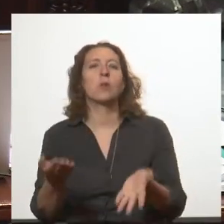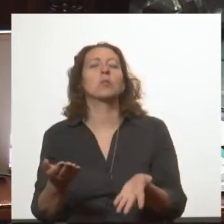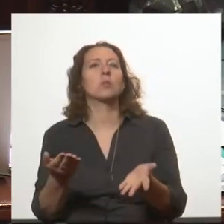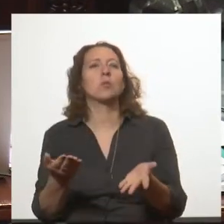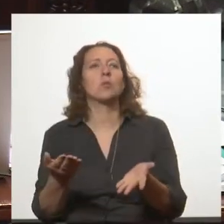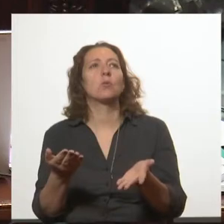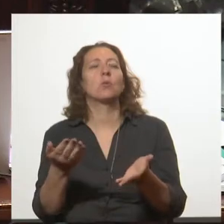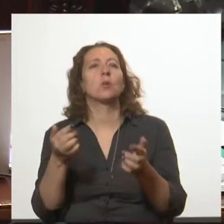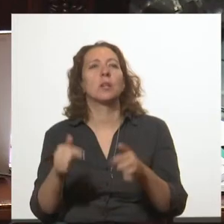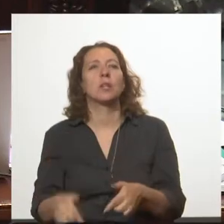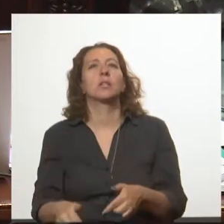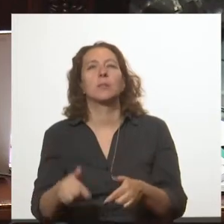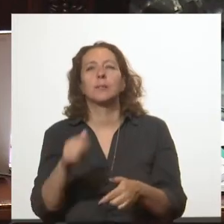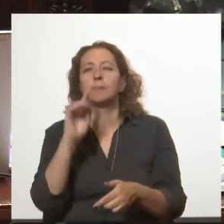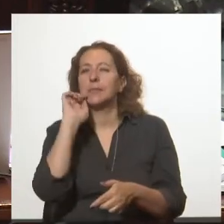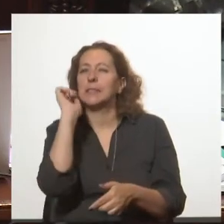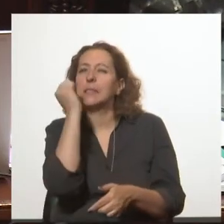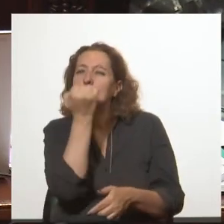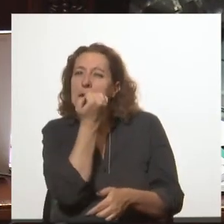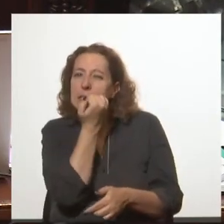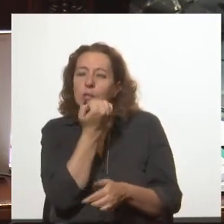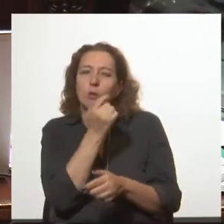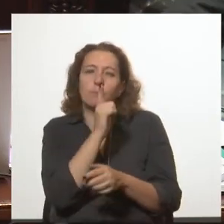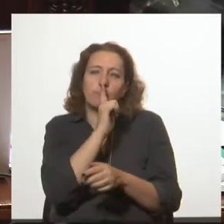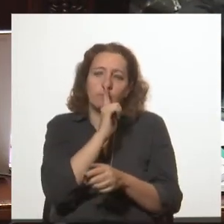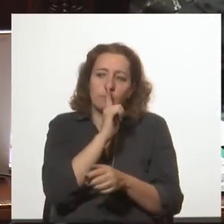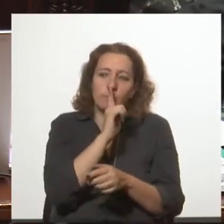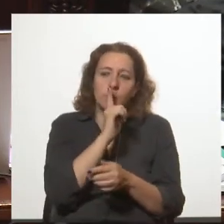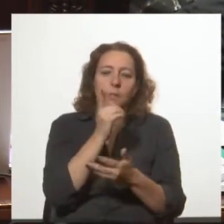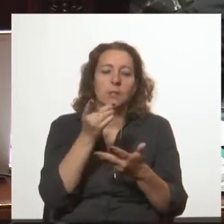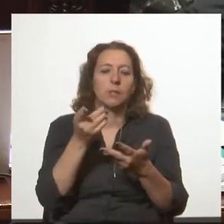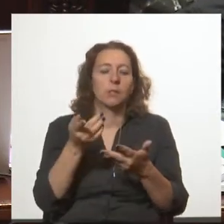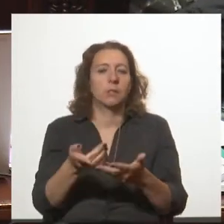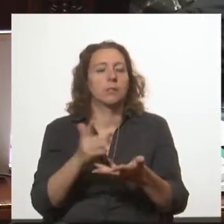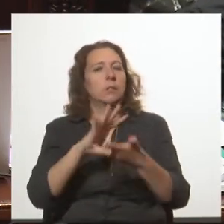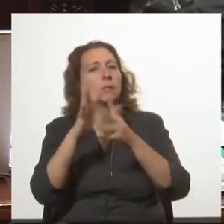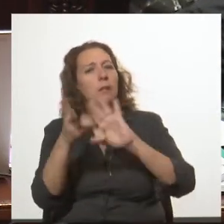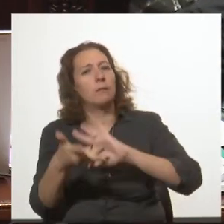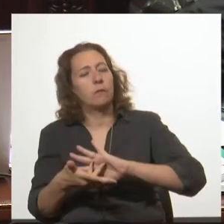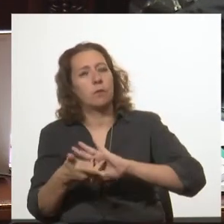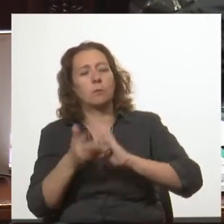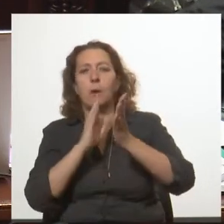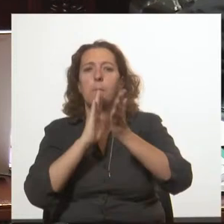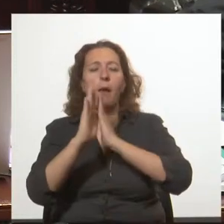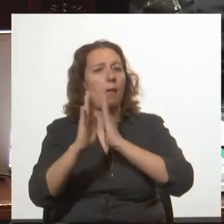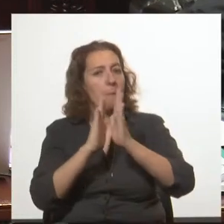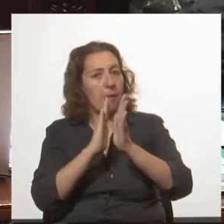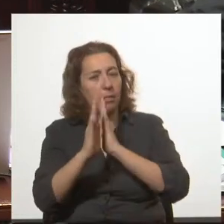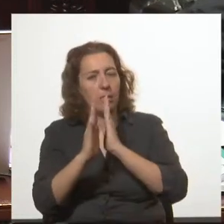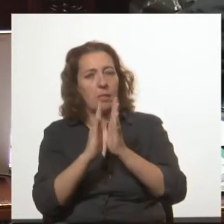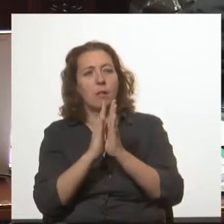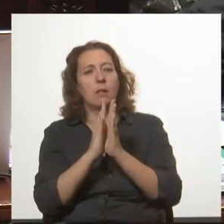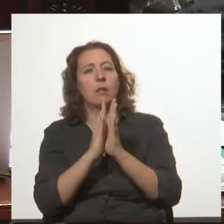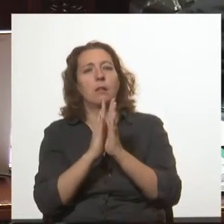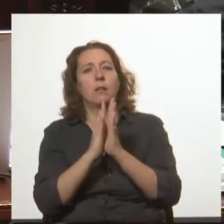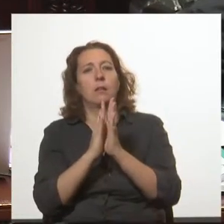este velo de secreto fue que en el parlamento mismo